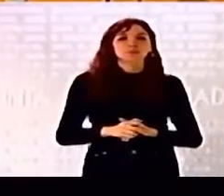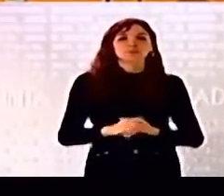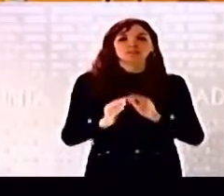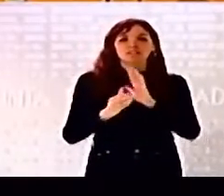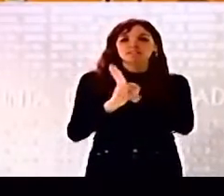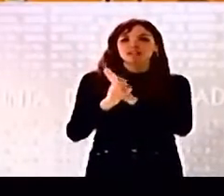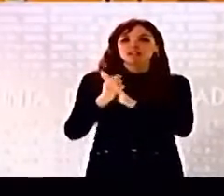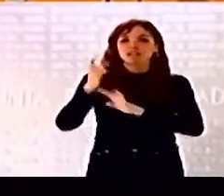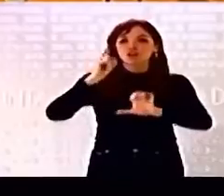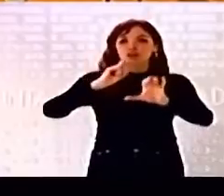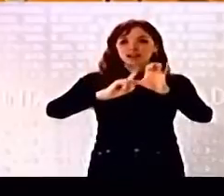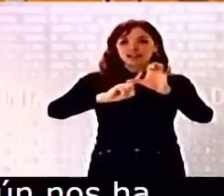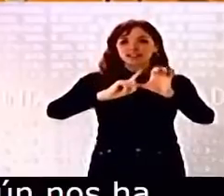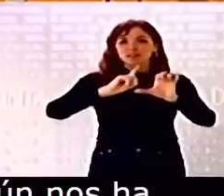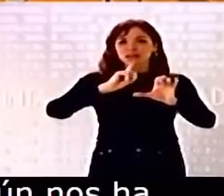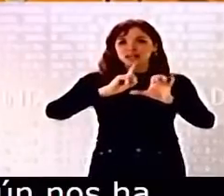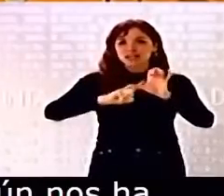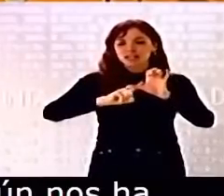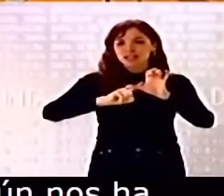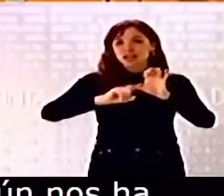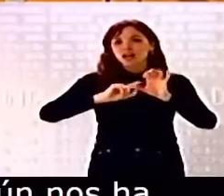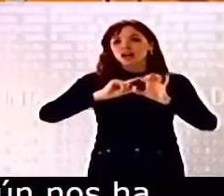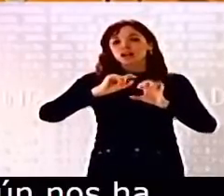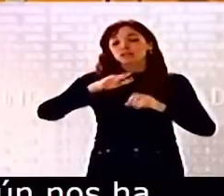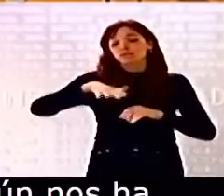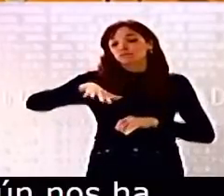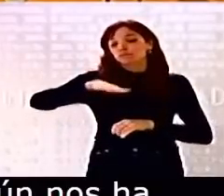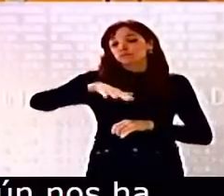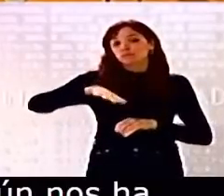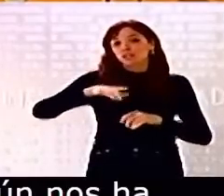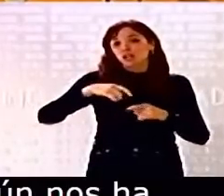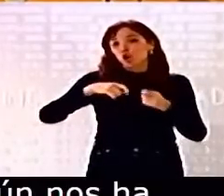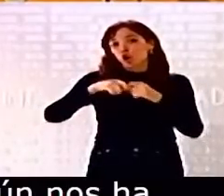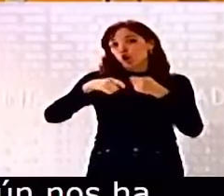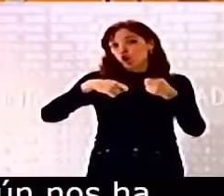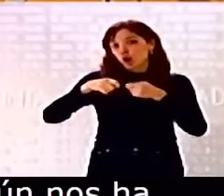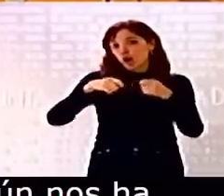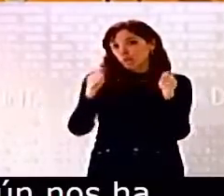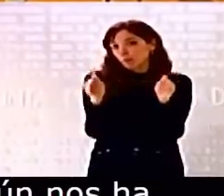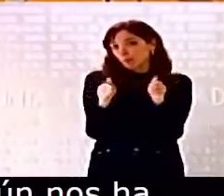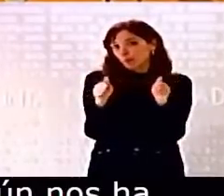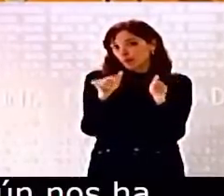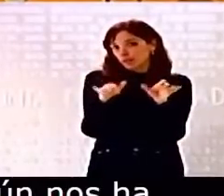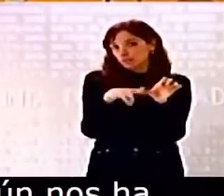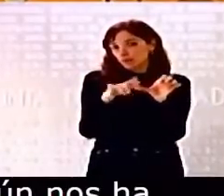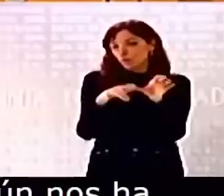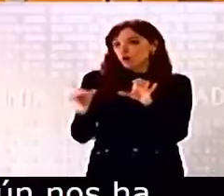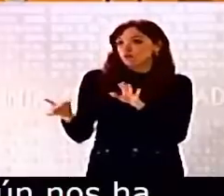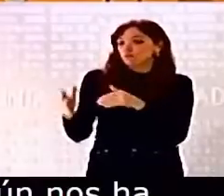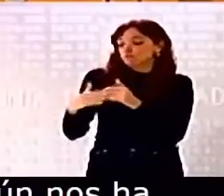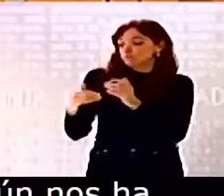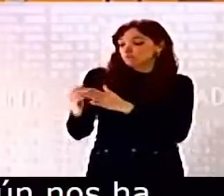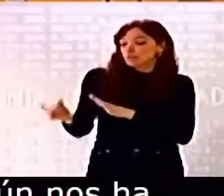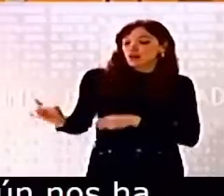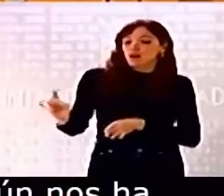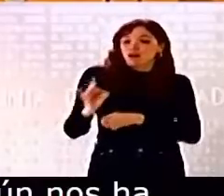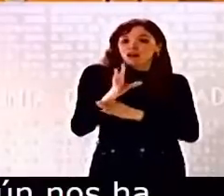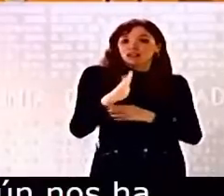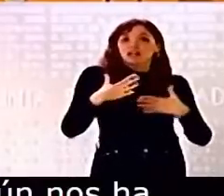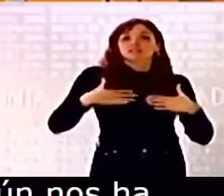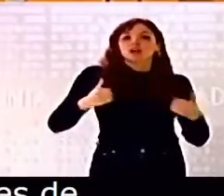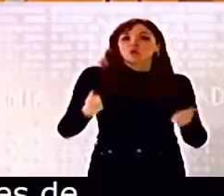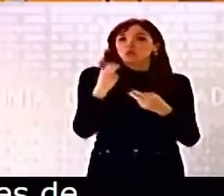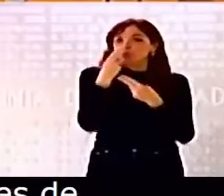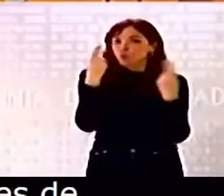Federación de Entidades Locales Menores de Extremadura, les ha remitido a la Dirección de Salud